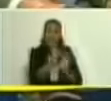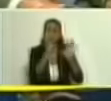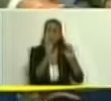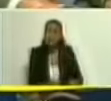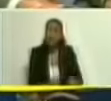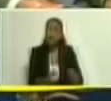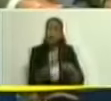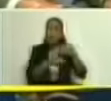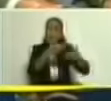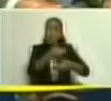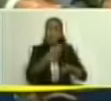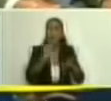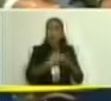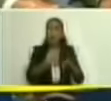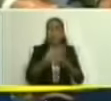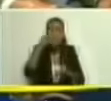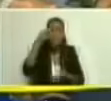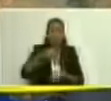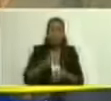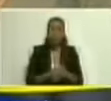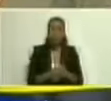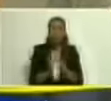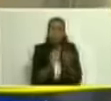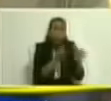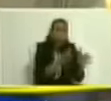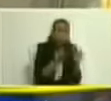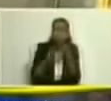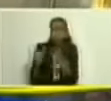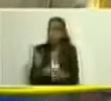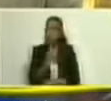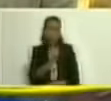de que haya progreso, no de un lado o de otro.